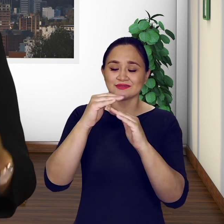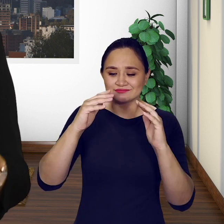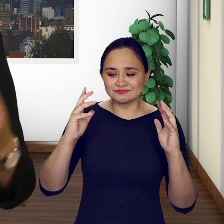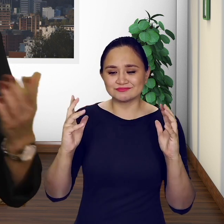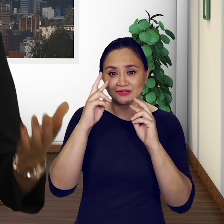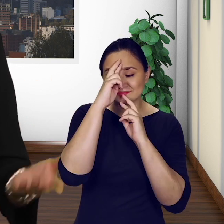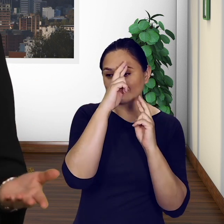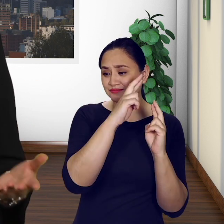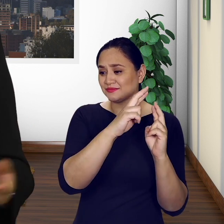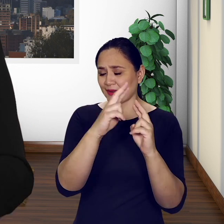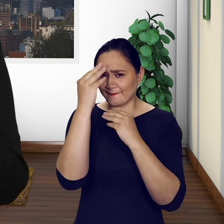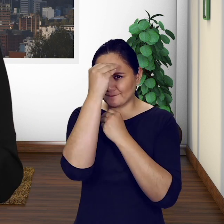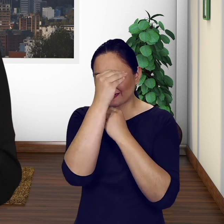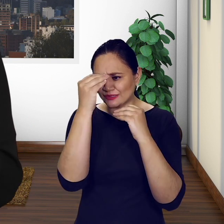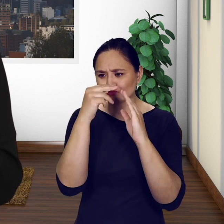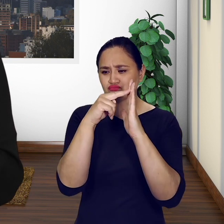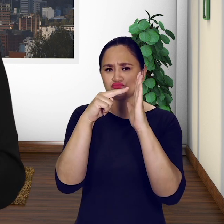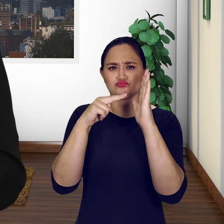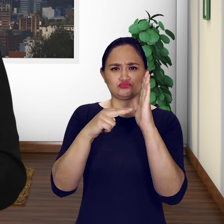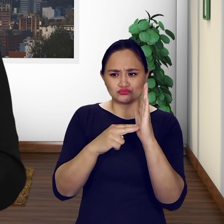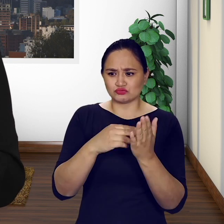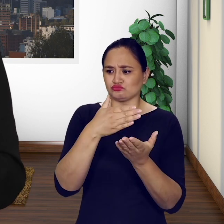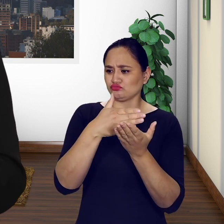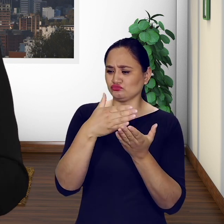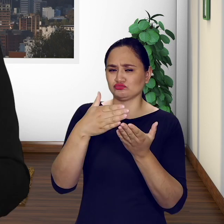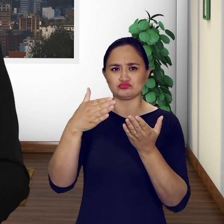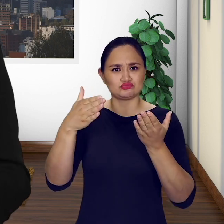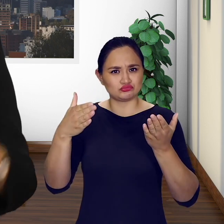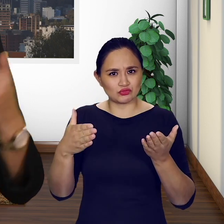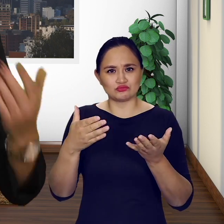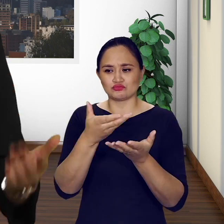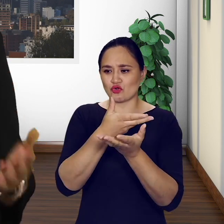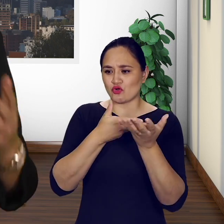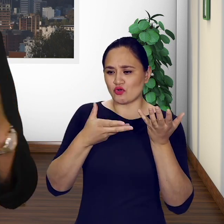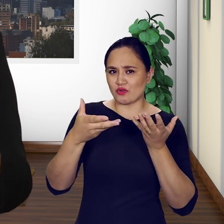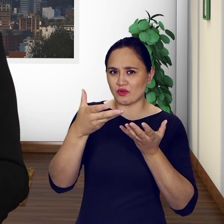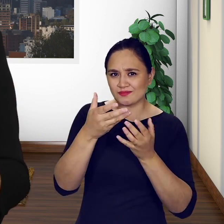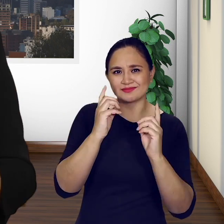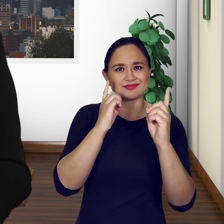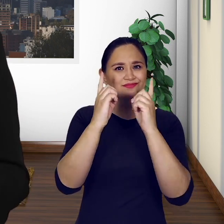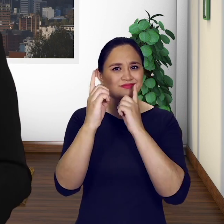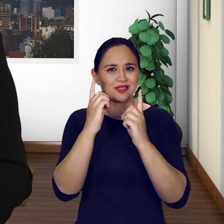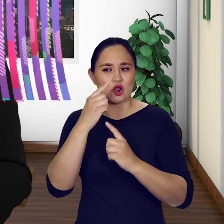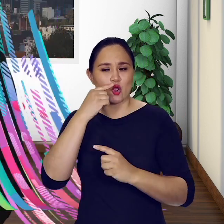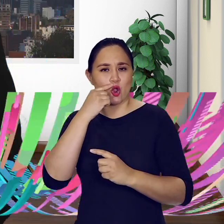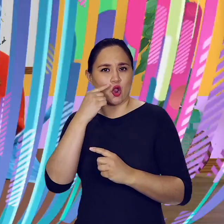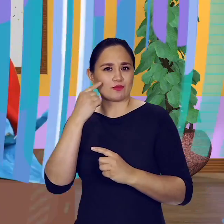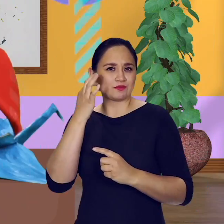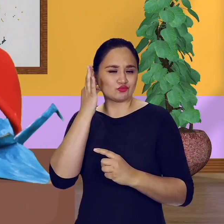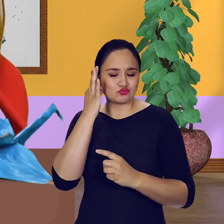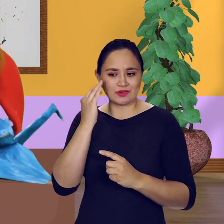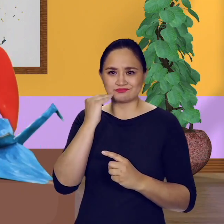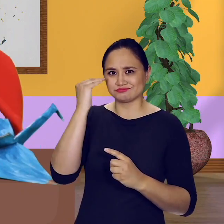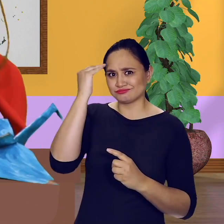intencionando prácticas de respeto, normas establecidas con colaboración y diálogo intergeneracional.